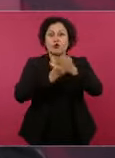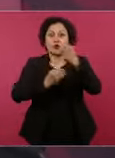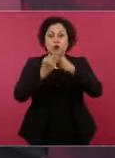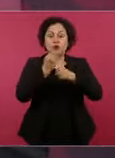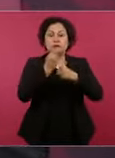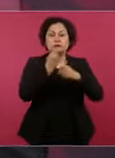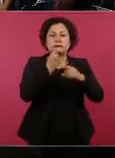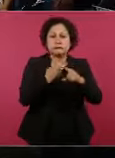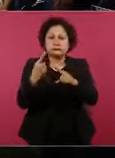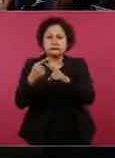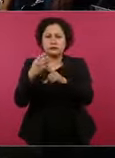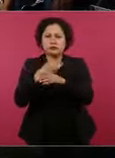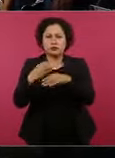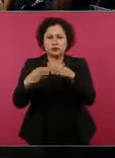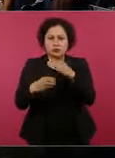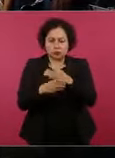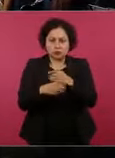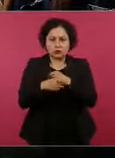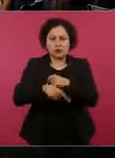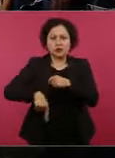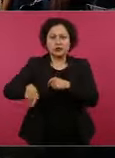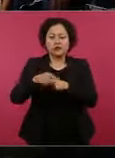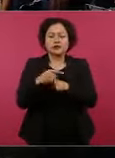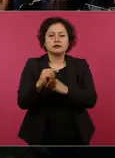1,039 pesos, nos ha ayudado mucho,